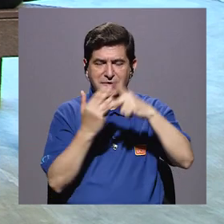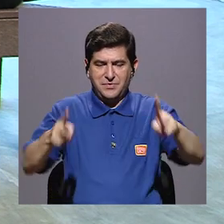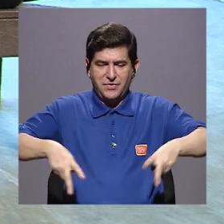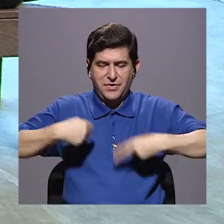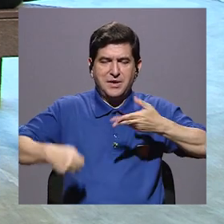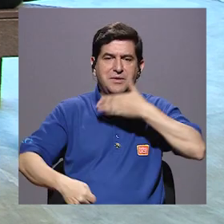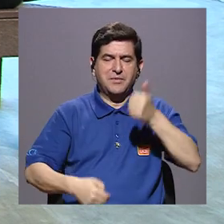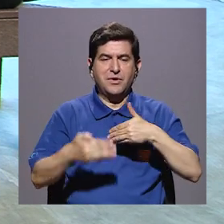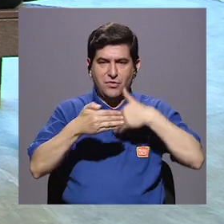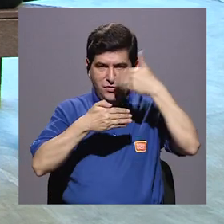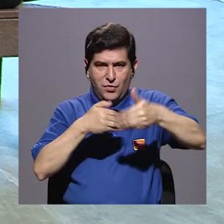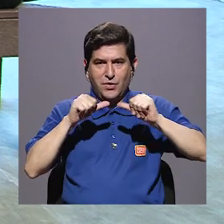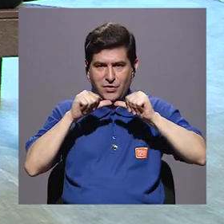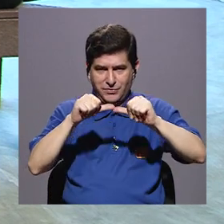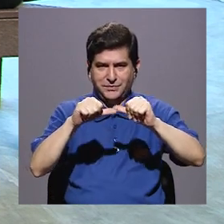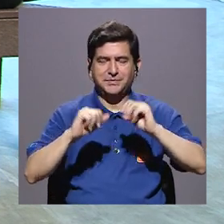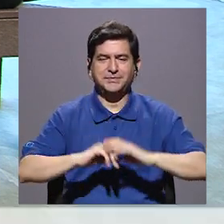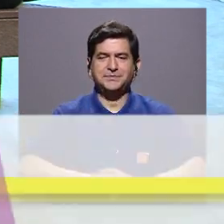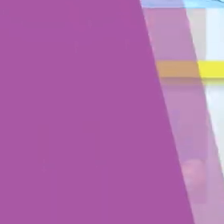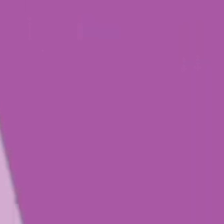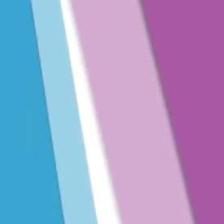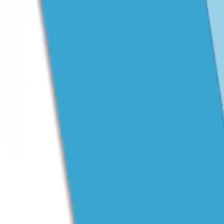de Vivir Mejor en el siguiente segmento.